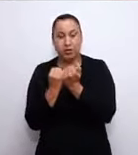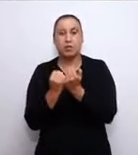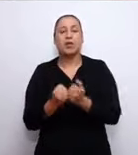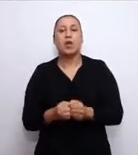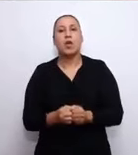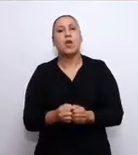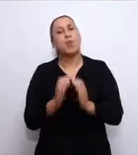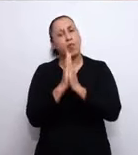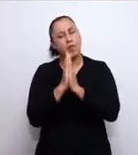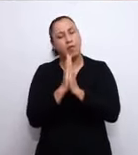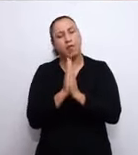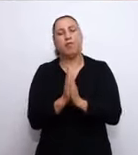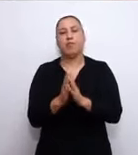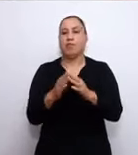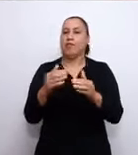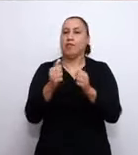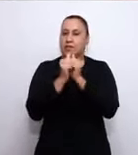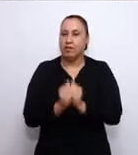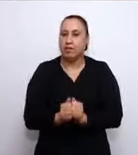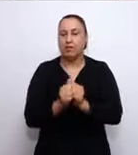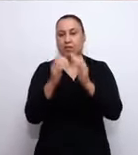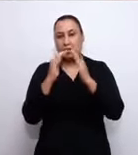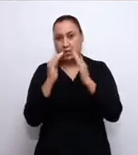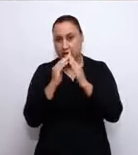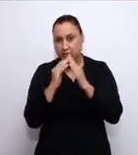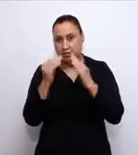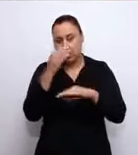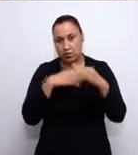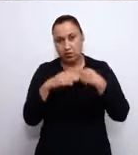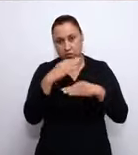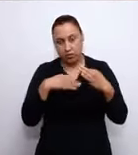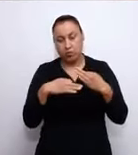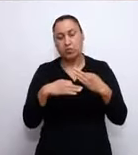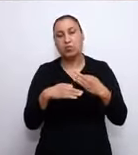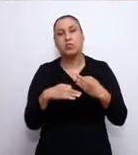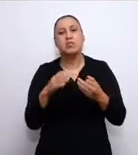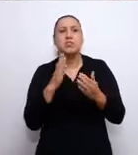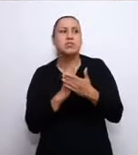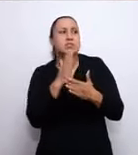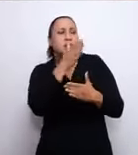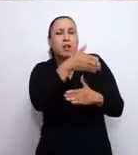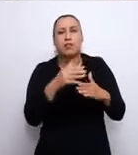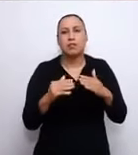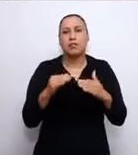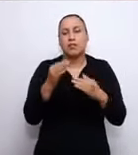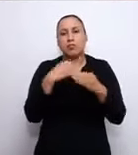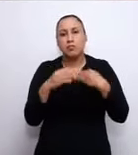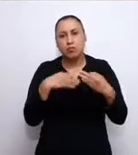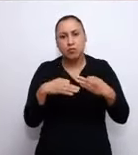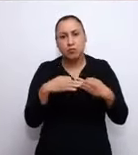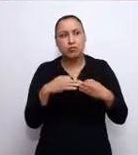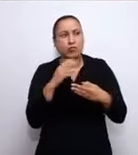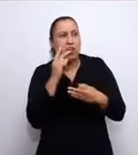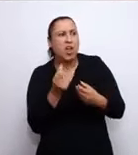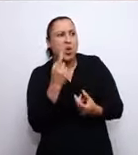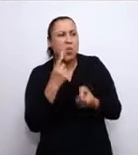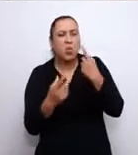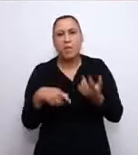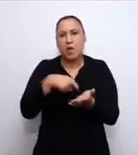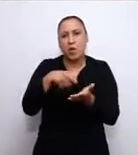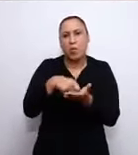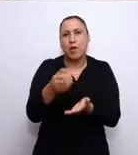lo que te pedimos es que te quedes en casa si sales de tu domicilio que sea para atender actividades esenciales